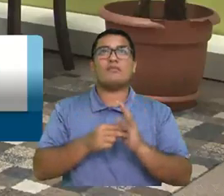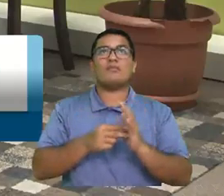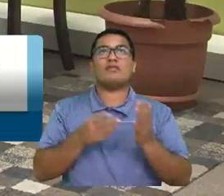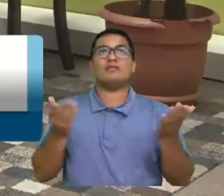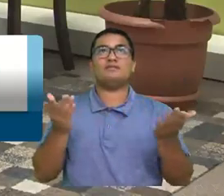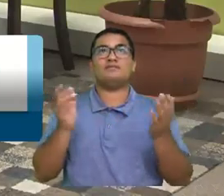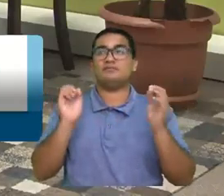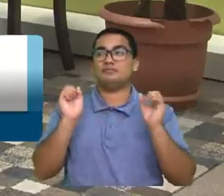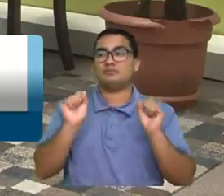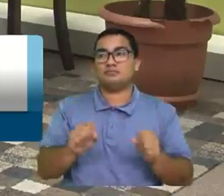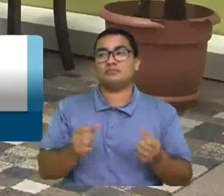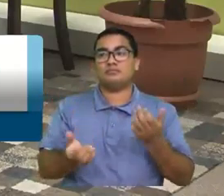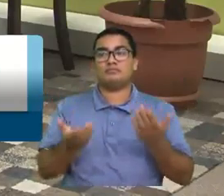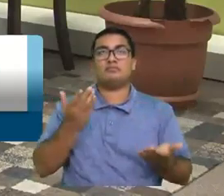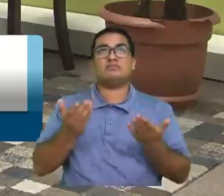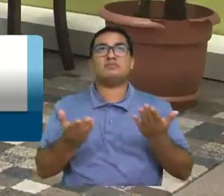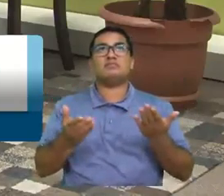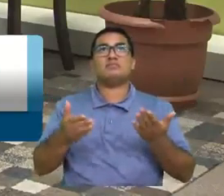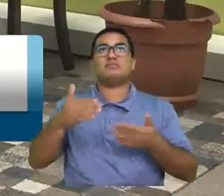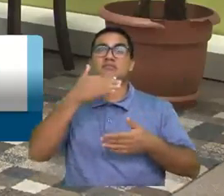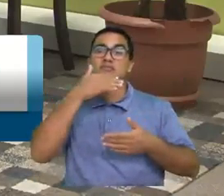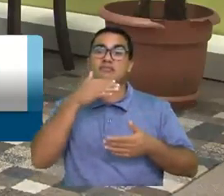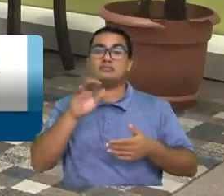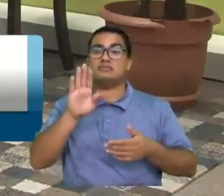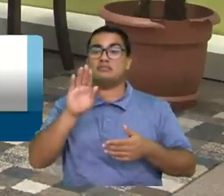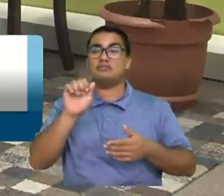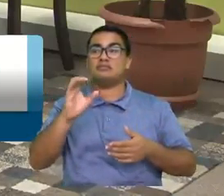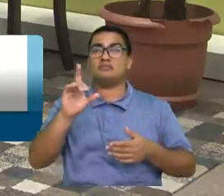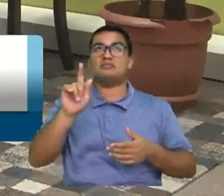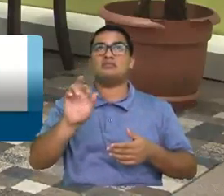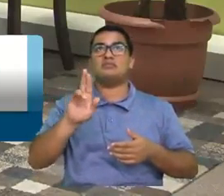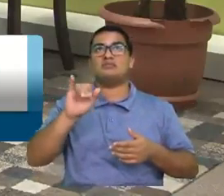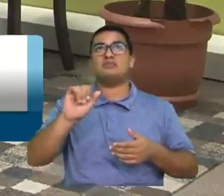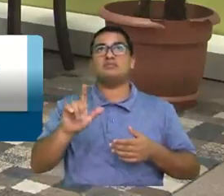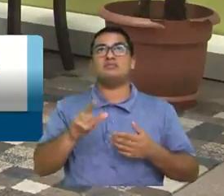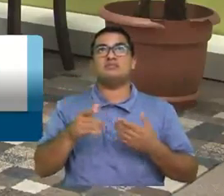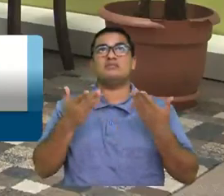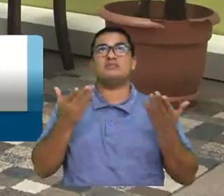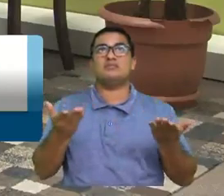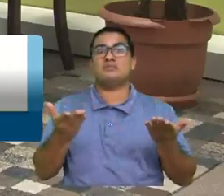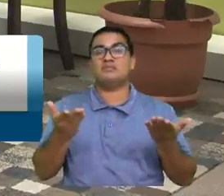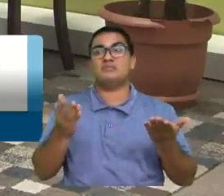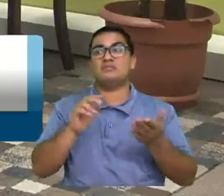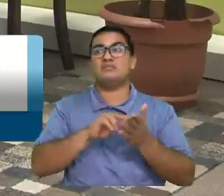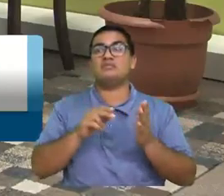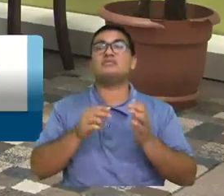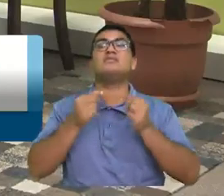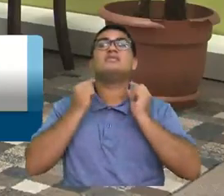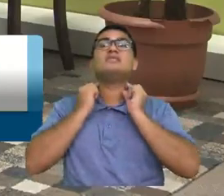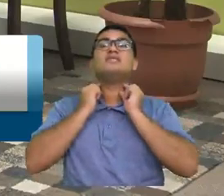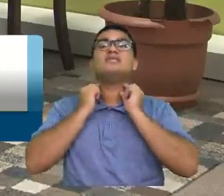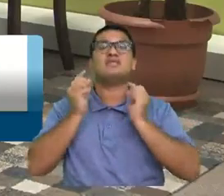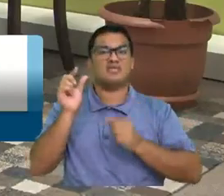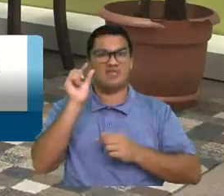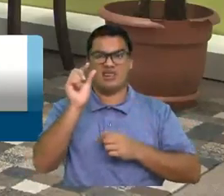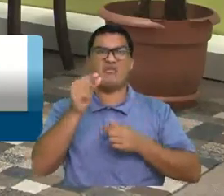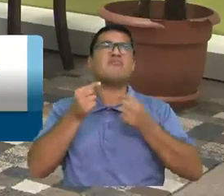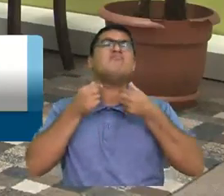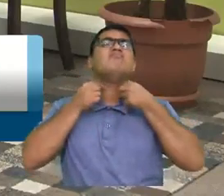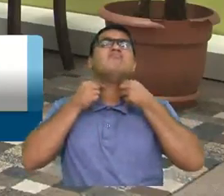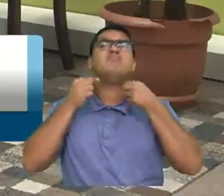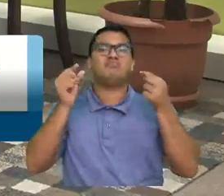puede ser provocada por un proceso bacteriano. Entonces se aumenta del tamaño y en algunas